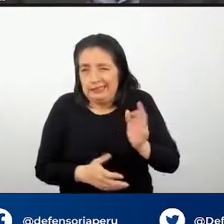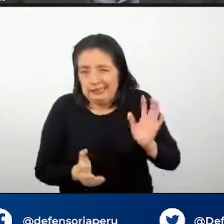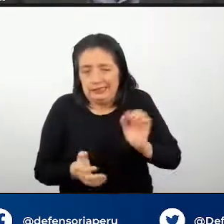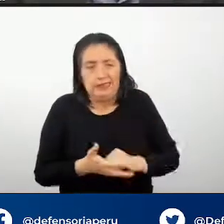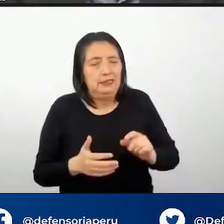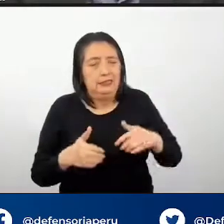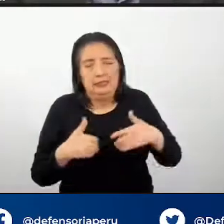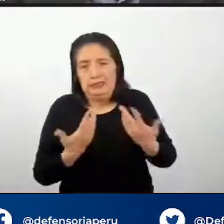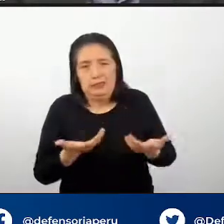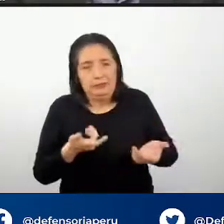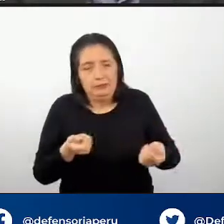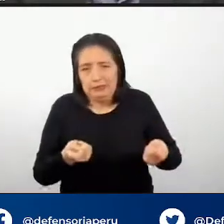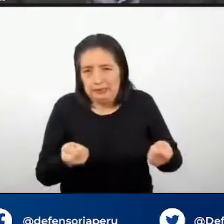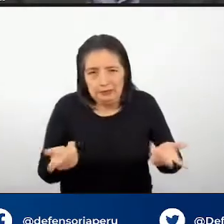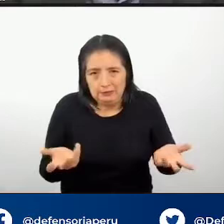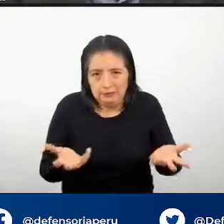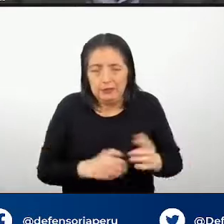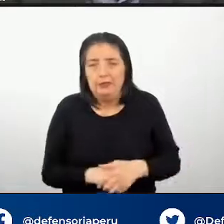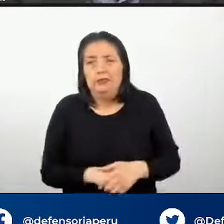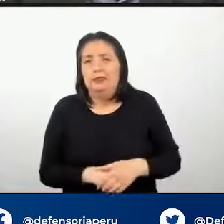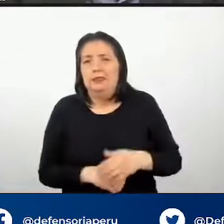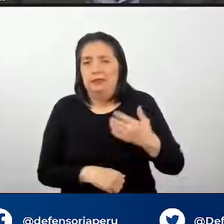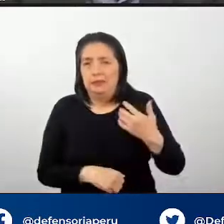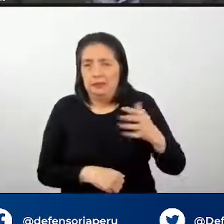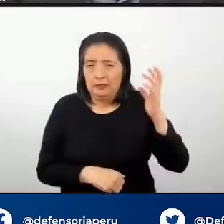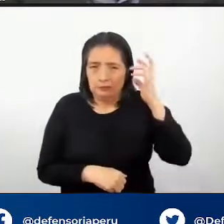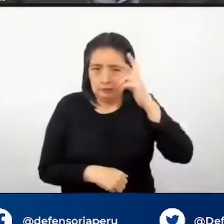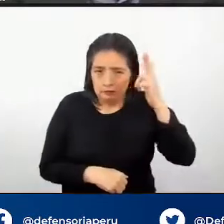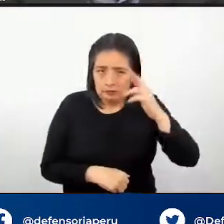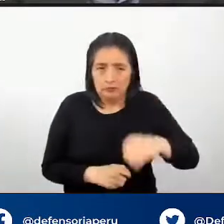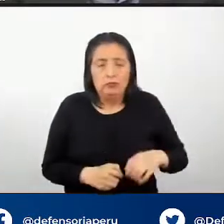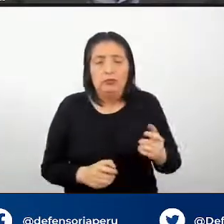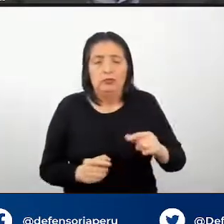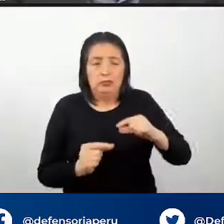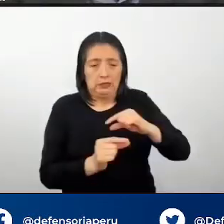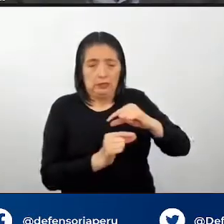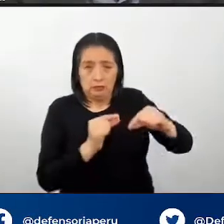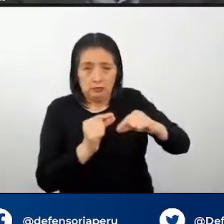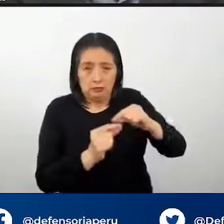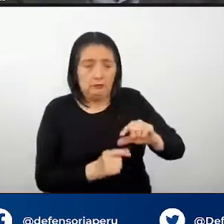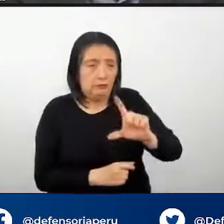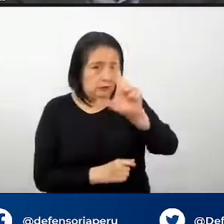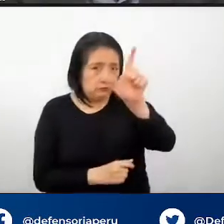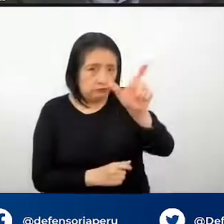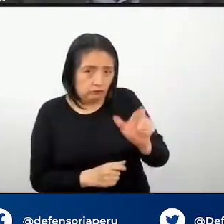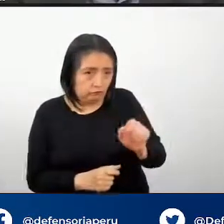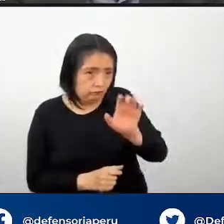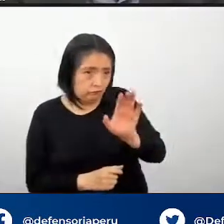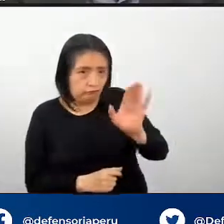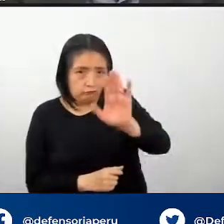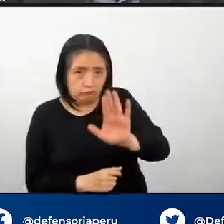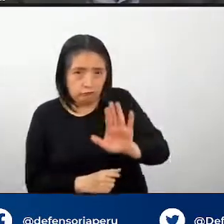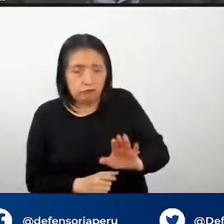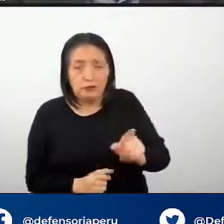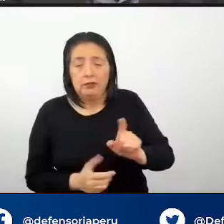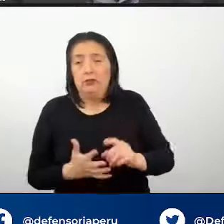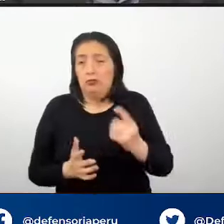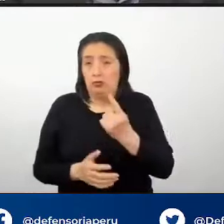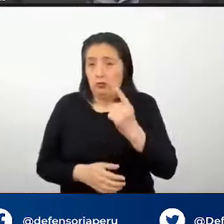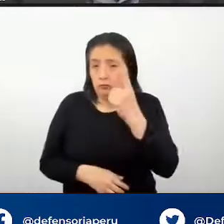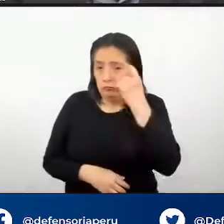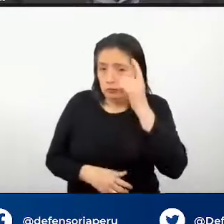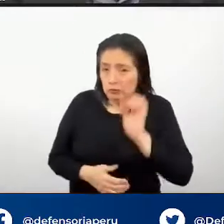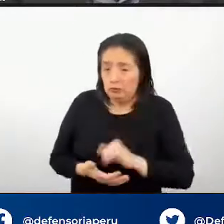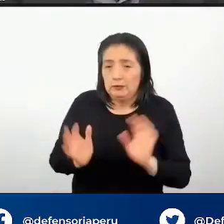ingobernable. Entonces, ya por razones geográficas, ya no solo por razones políticas y